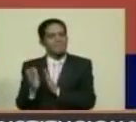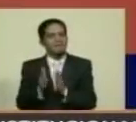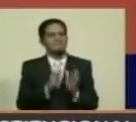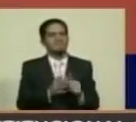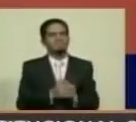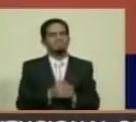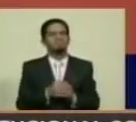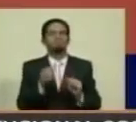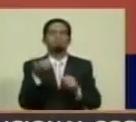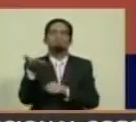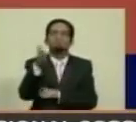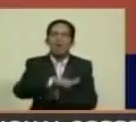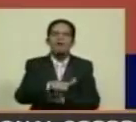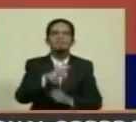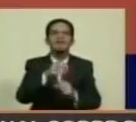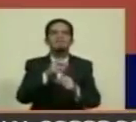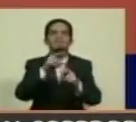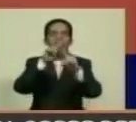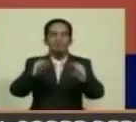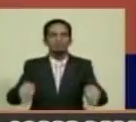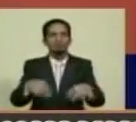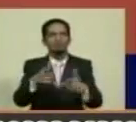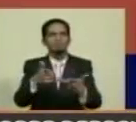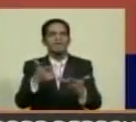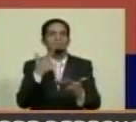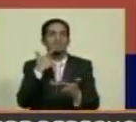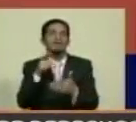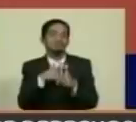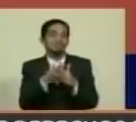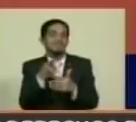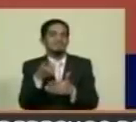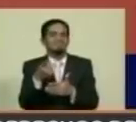Muerte, destrucción, violencia, asesinato. Ya es la colombianización,